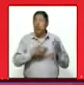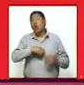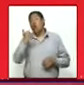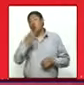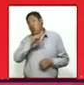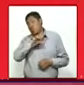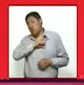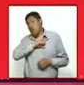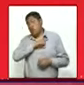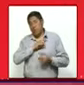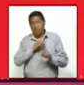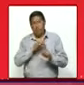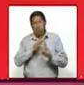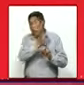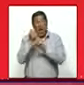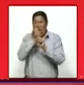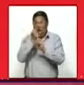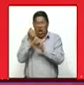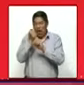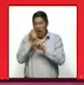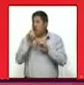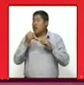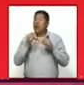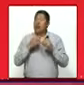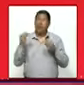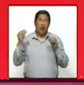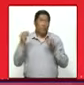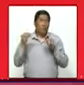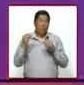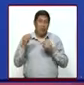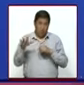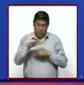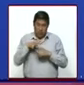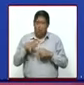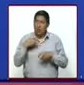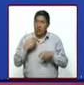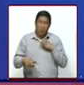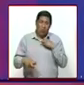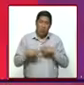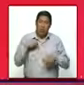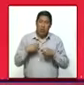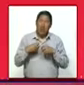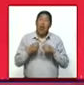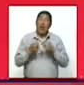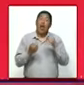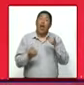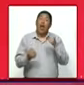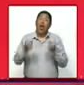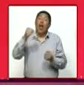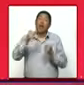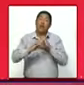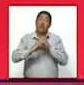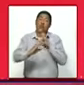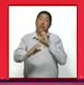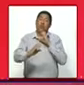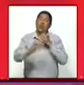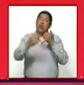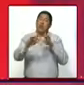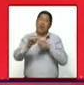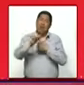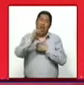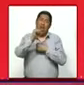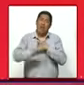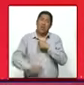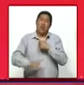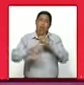efectivo ha sido retenido por los comunarios. Los conflictos también están afectando a los vehículos de alto tonelaje porque ya se han reportado daños en